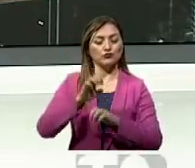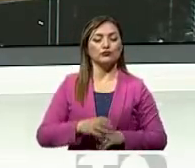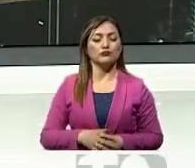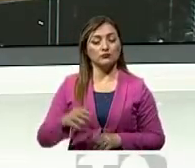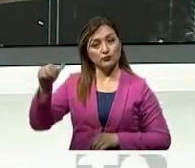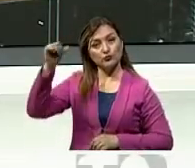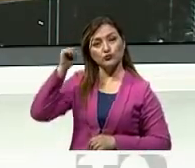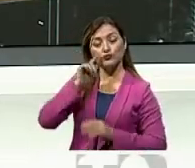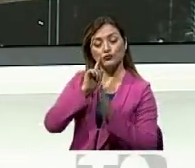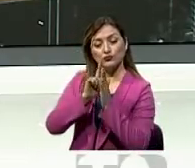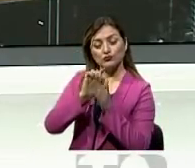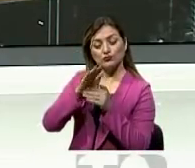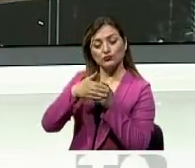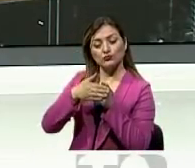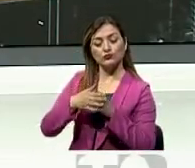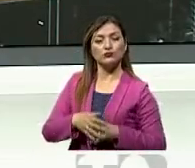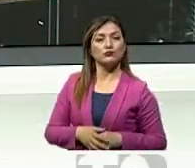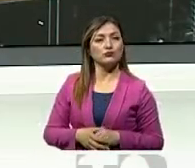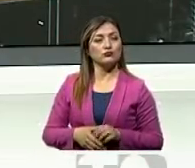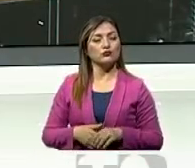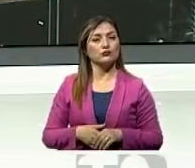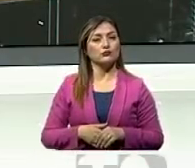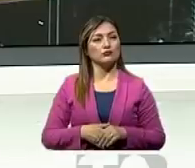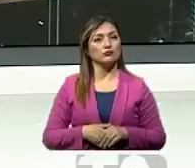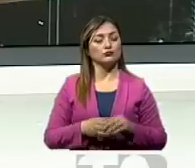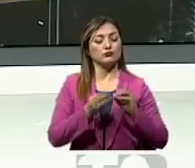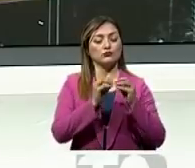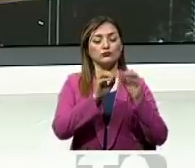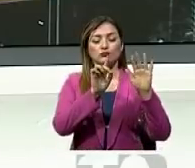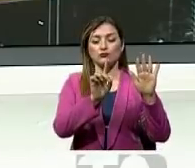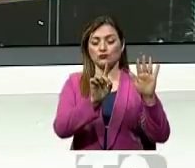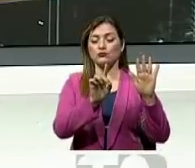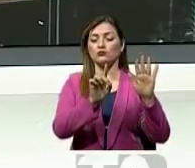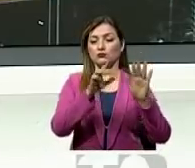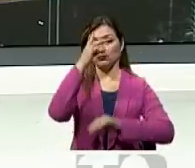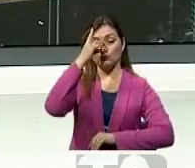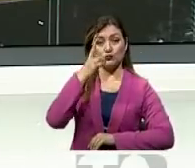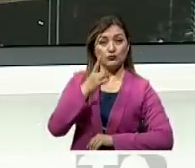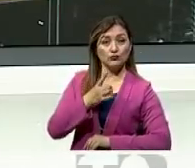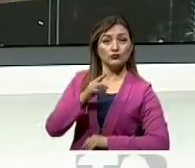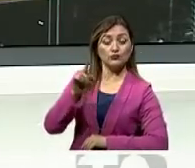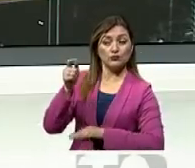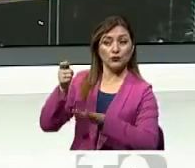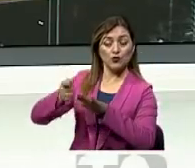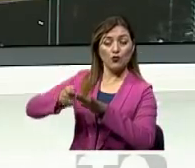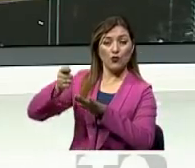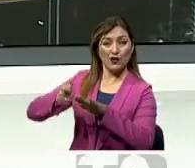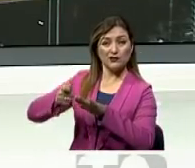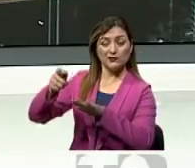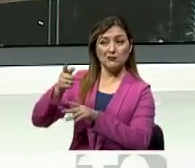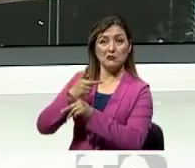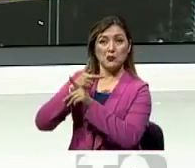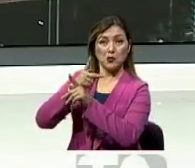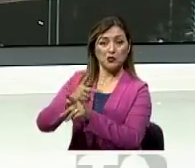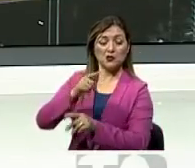Ayer se sumó una denuncia adicional. Mientras tanto, la bancada social cristiana tomará acciones tras la decisión de un tribunal de conceder